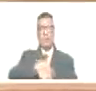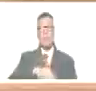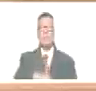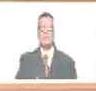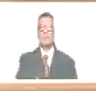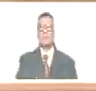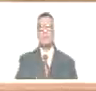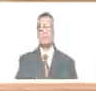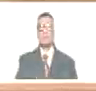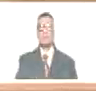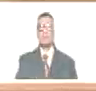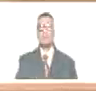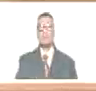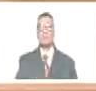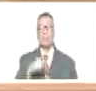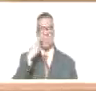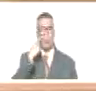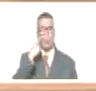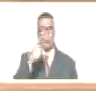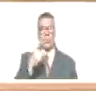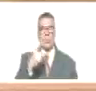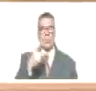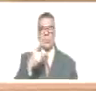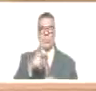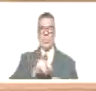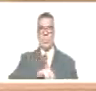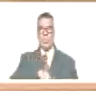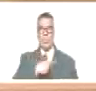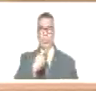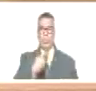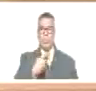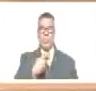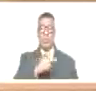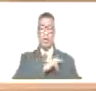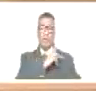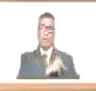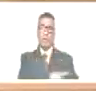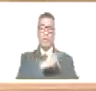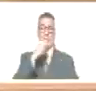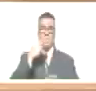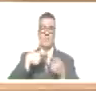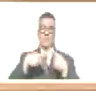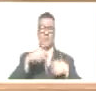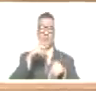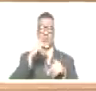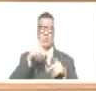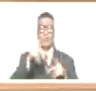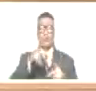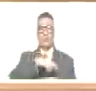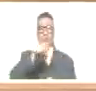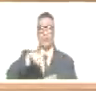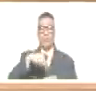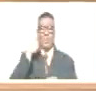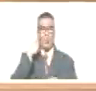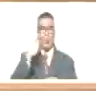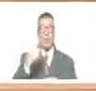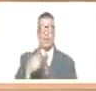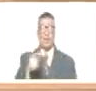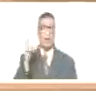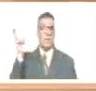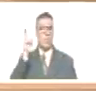notablemente las ramas del poder público nacional. Lo que se ha visto y se ha escuchado en las